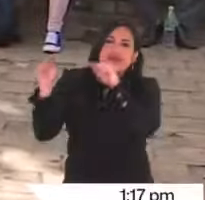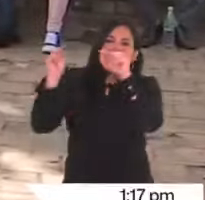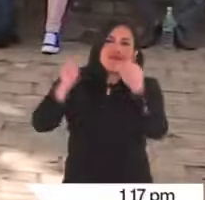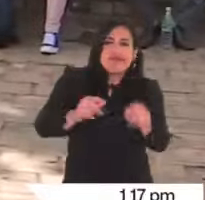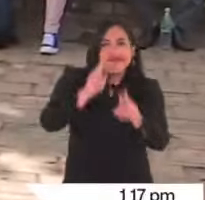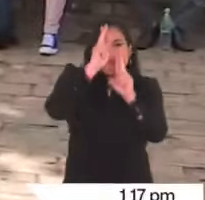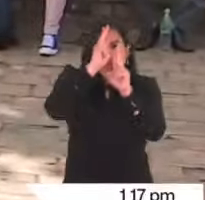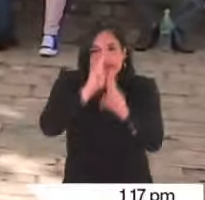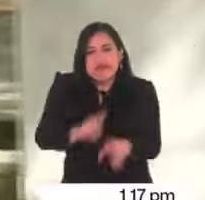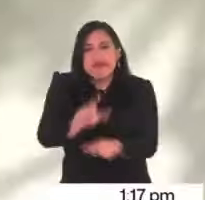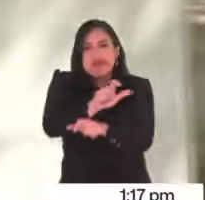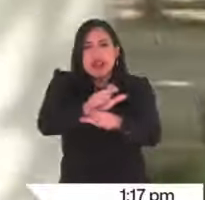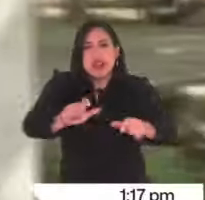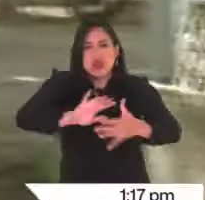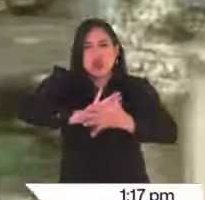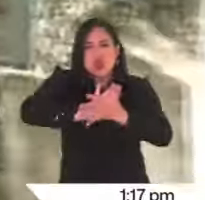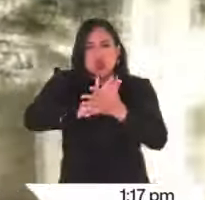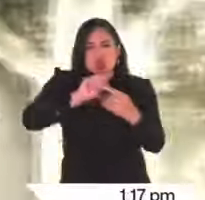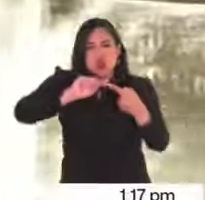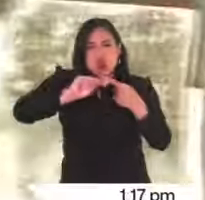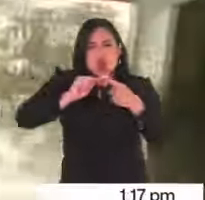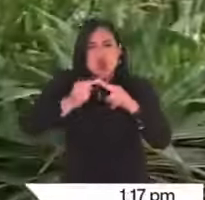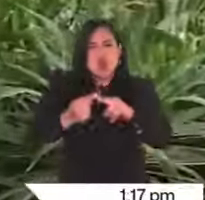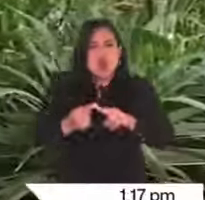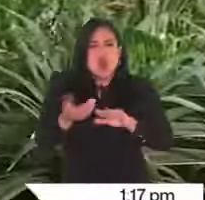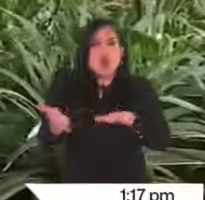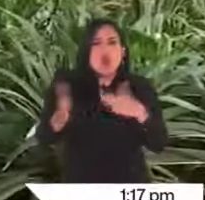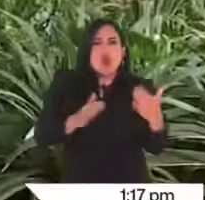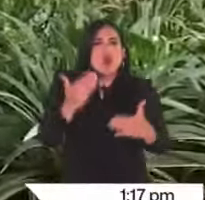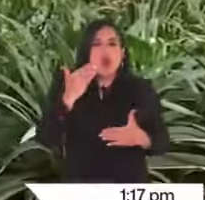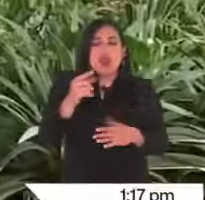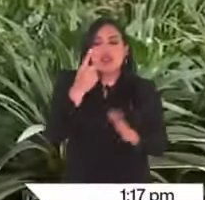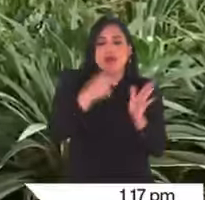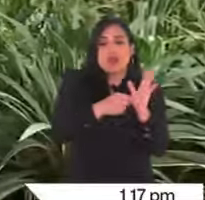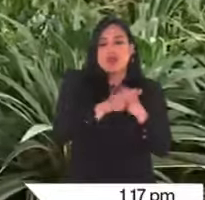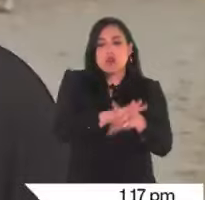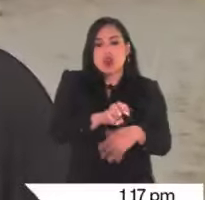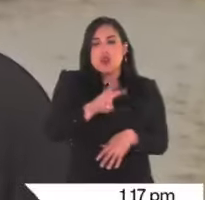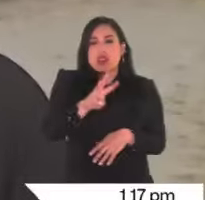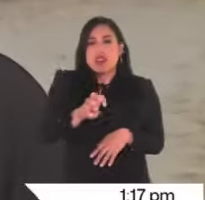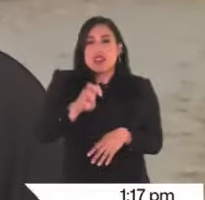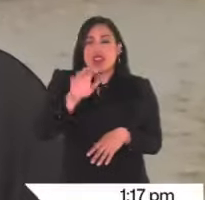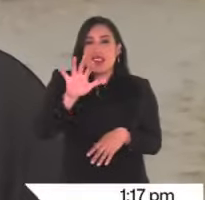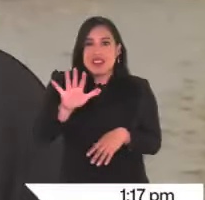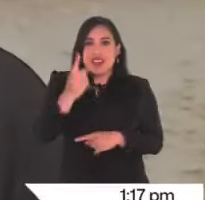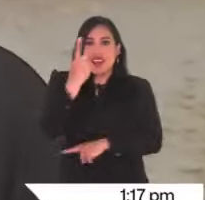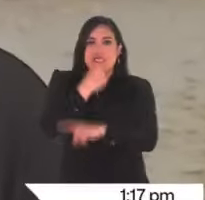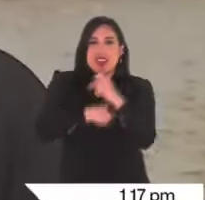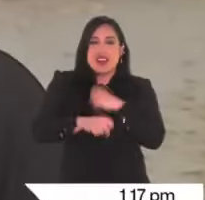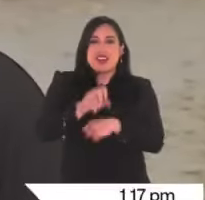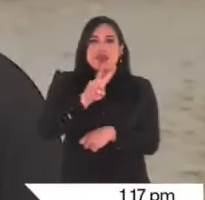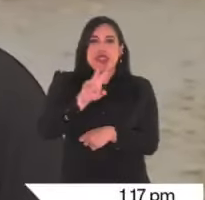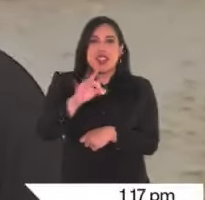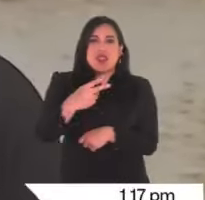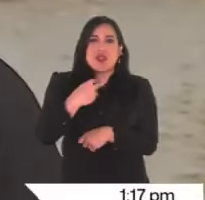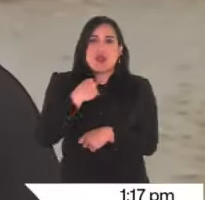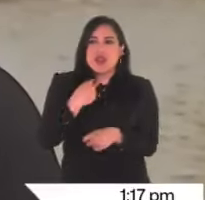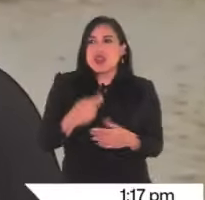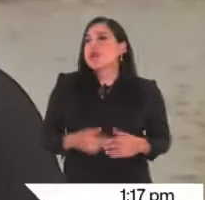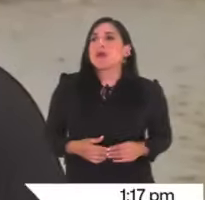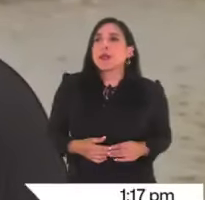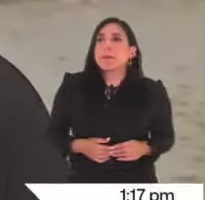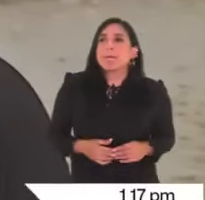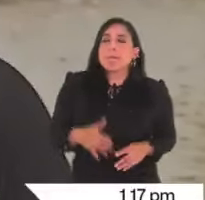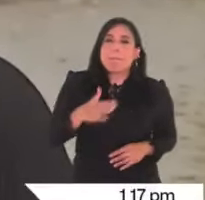seres queridos que murieron el 13 de noviembre de 1985. Lo viví en carne propia. Mi papá y mi